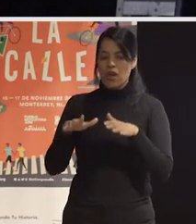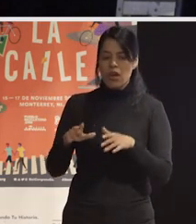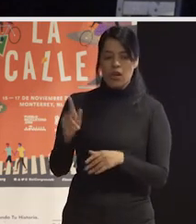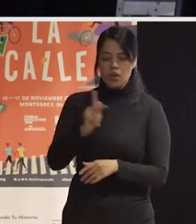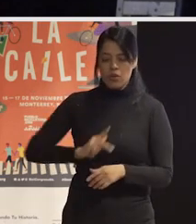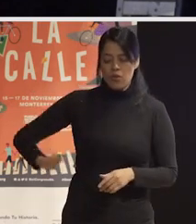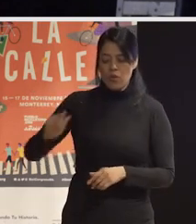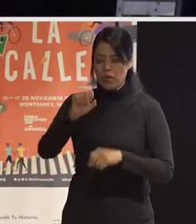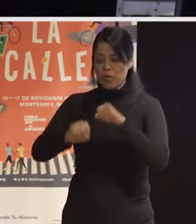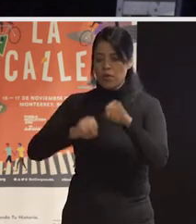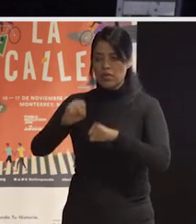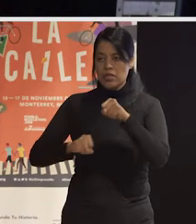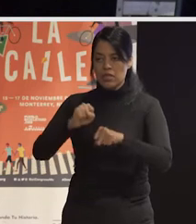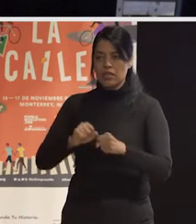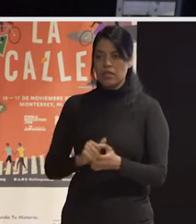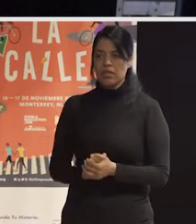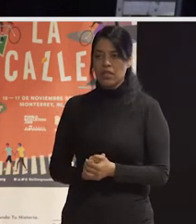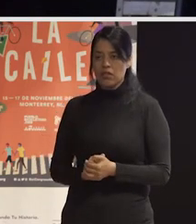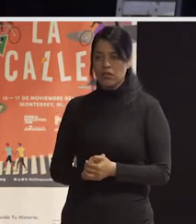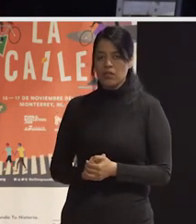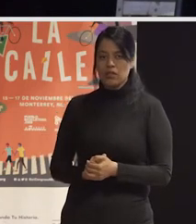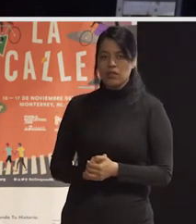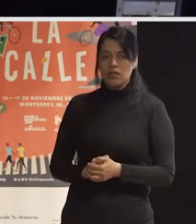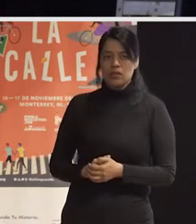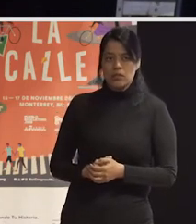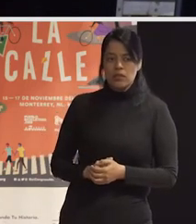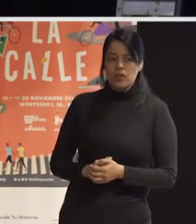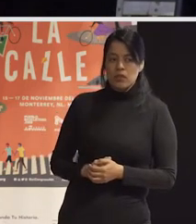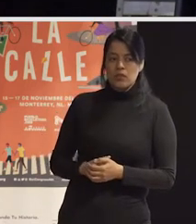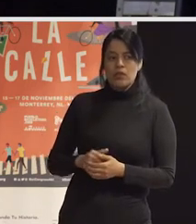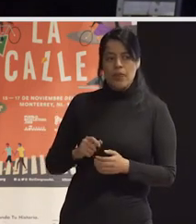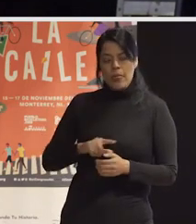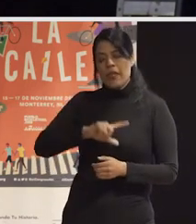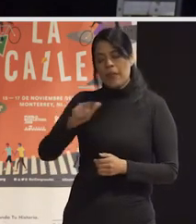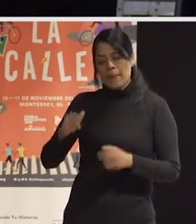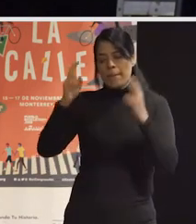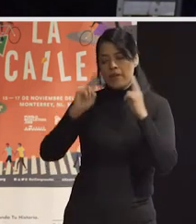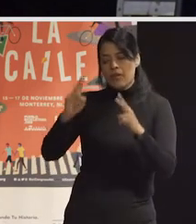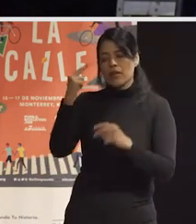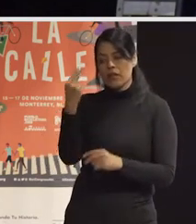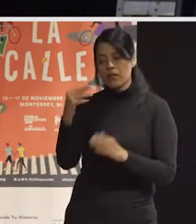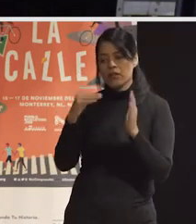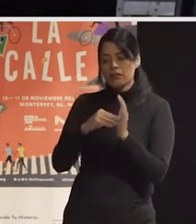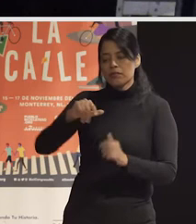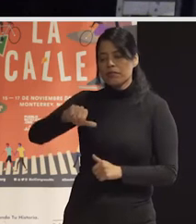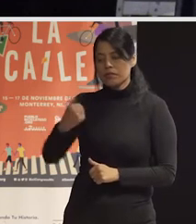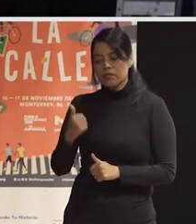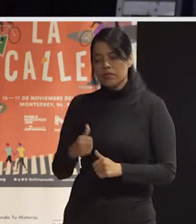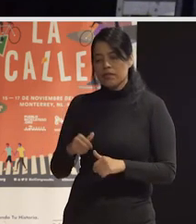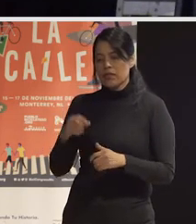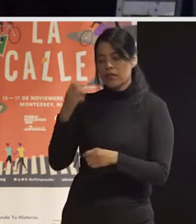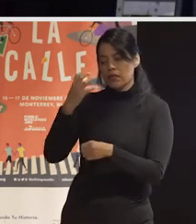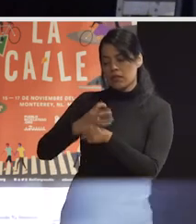que organiza ahora expusimos justo después de ese viaje en el 2011 expusimos en el cuarto congreso